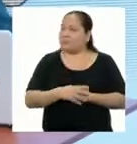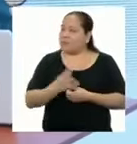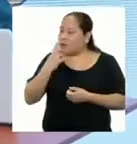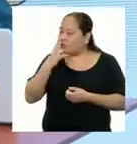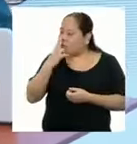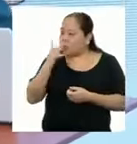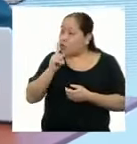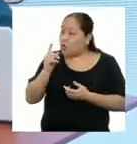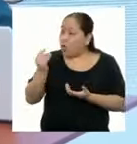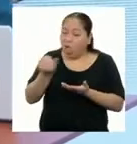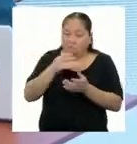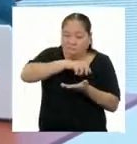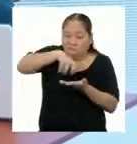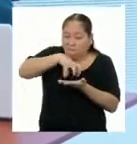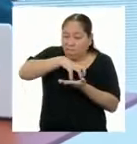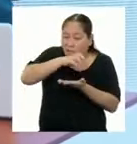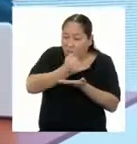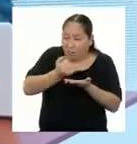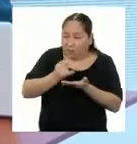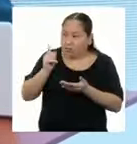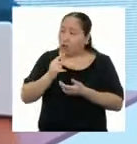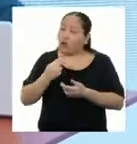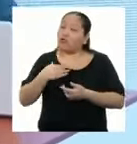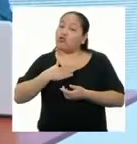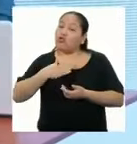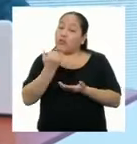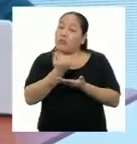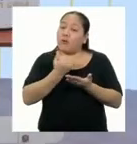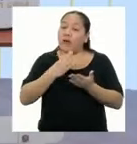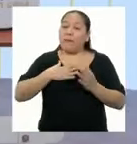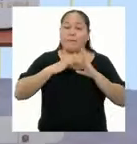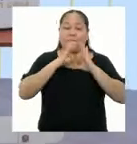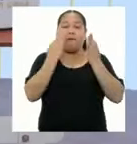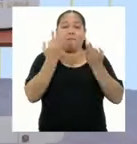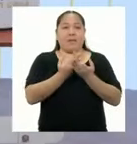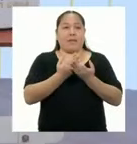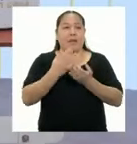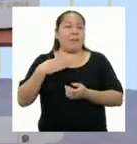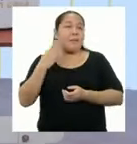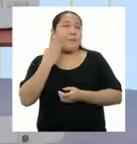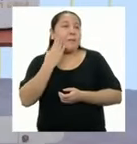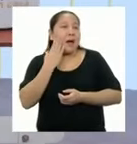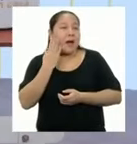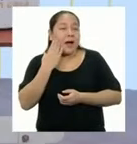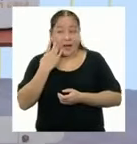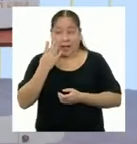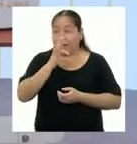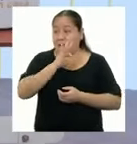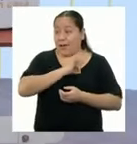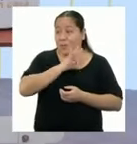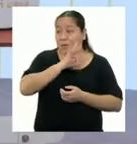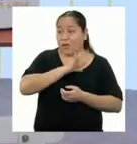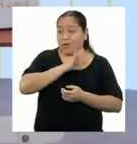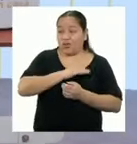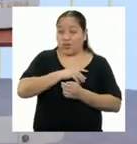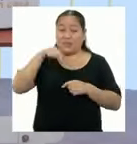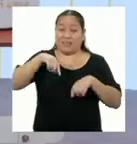Tocino, no son garabatos, son dibujos de mi familia. Mira, mi madre ha aprovechado la cuarentena